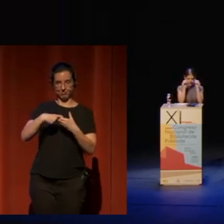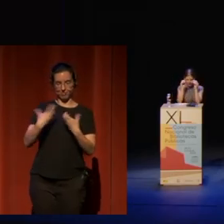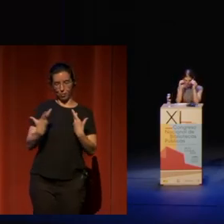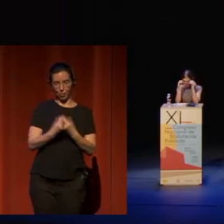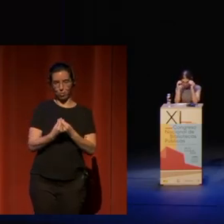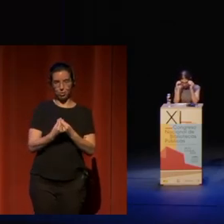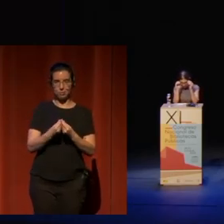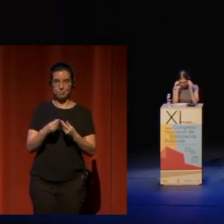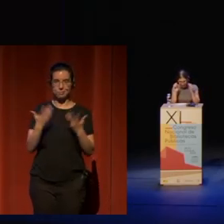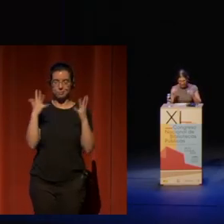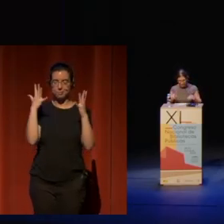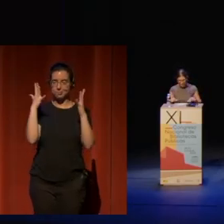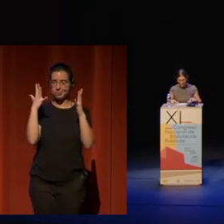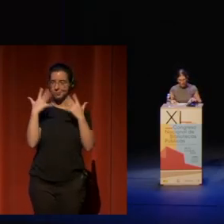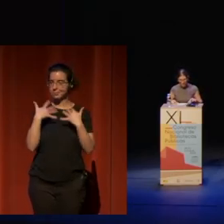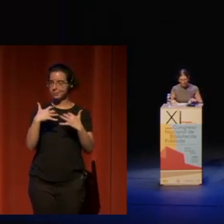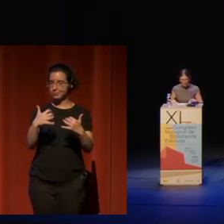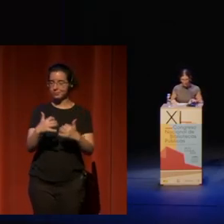nosotros.